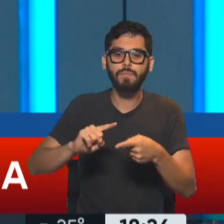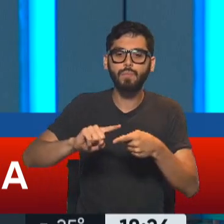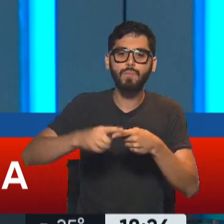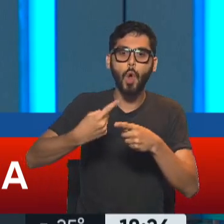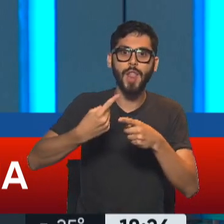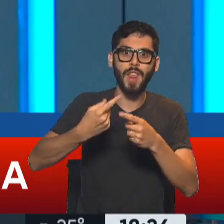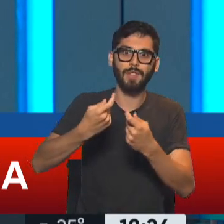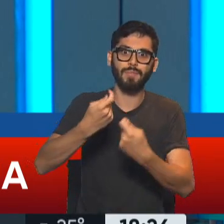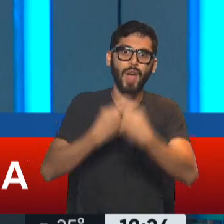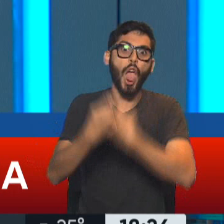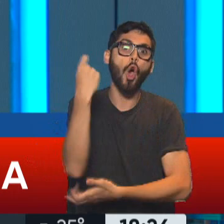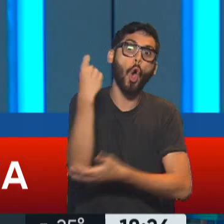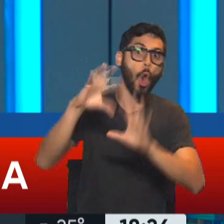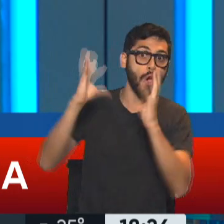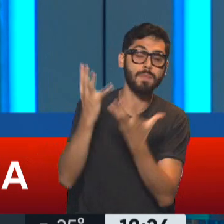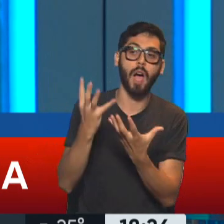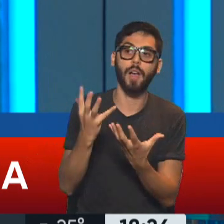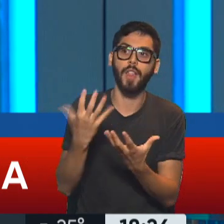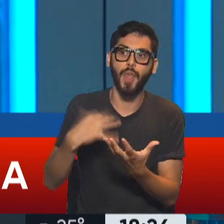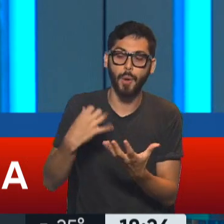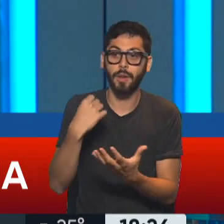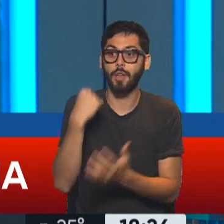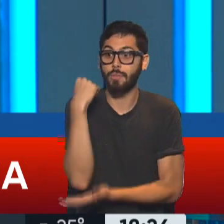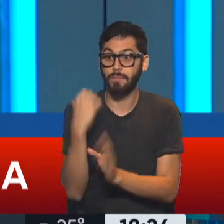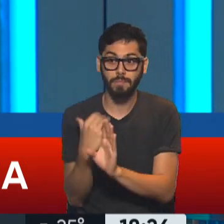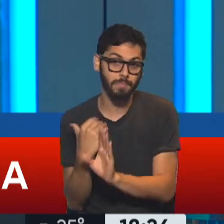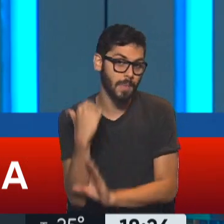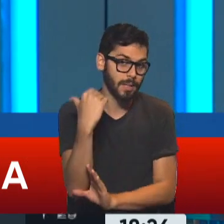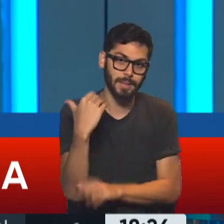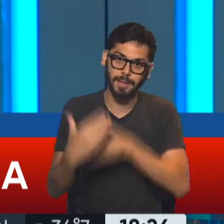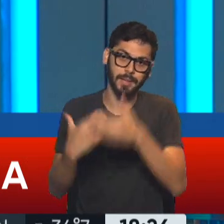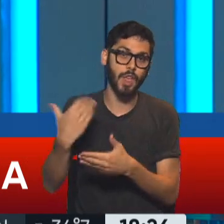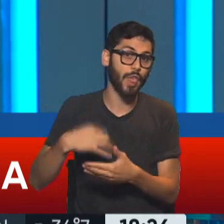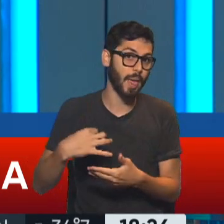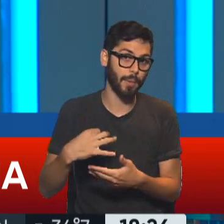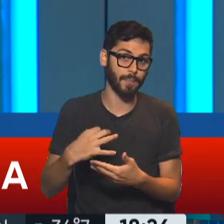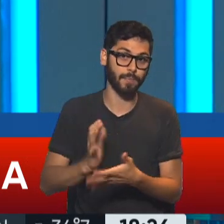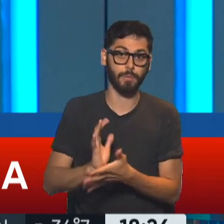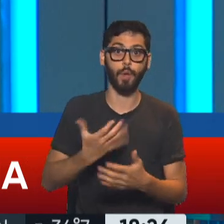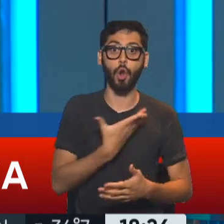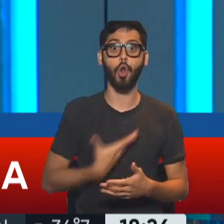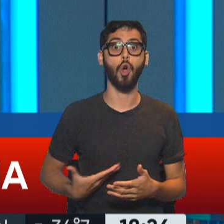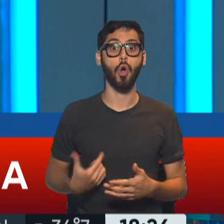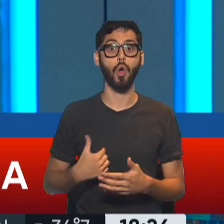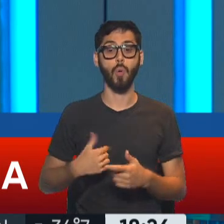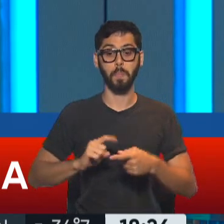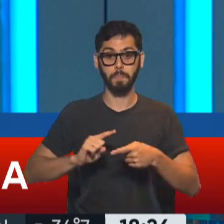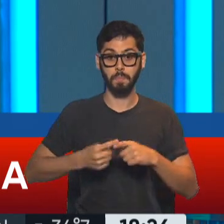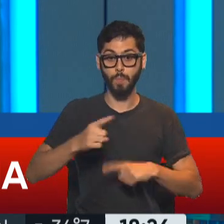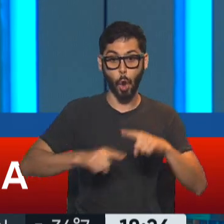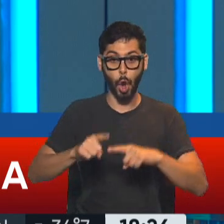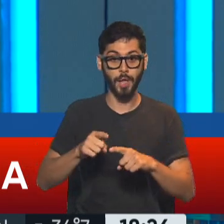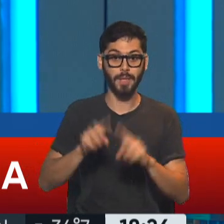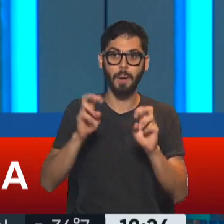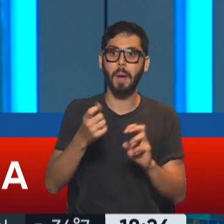¿no? De garantizar el crecimiento económico, garantizar que las políticas que se está planteando el gobierno en cuanto a estabilidad